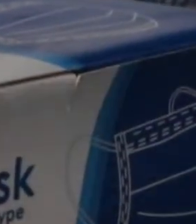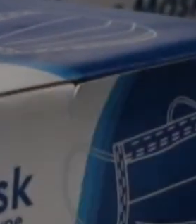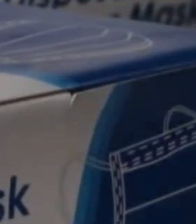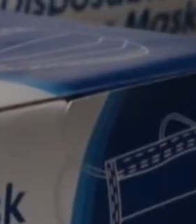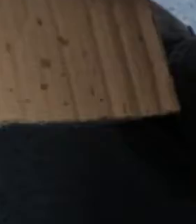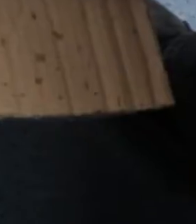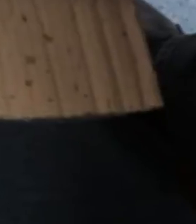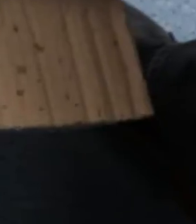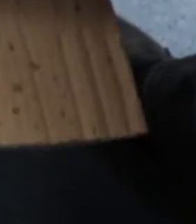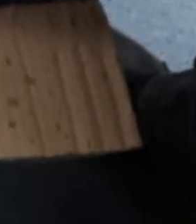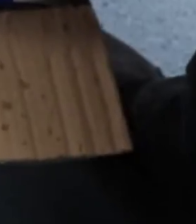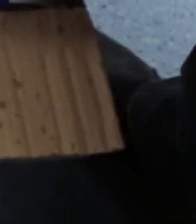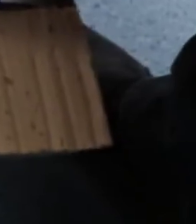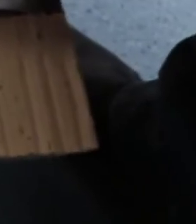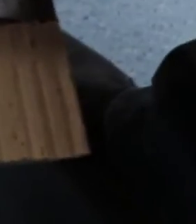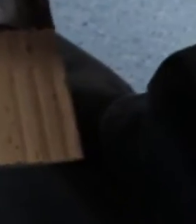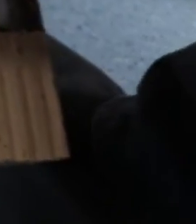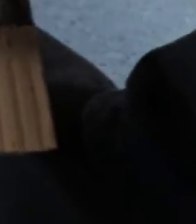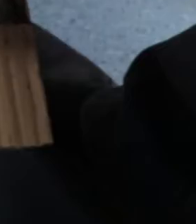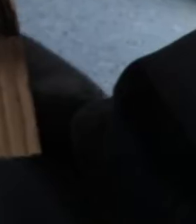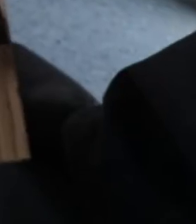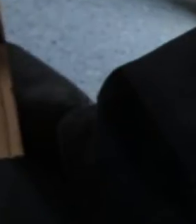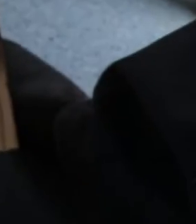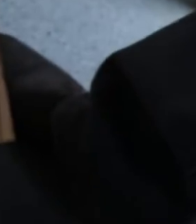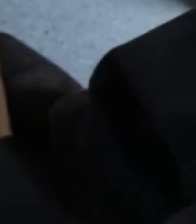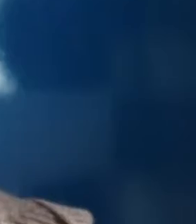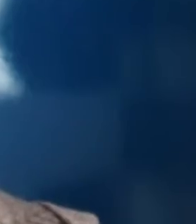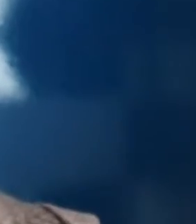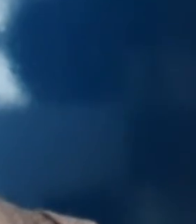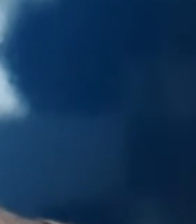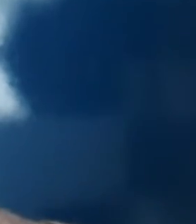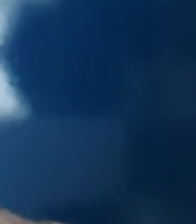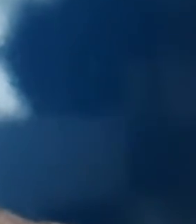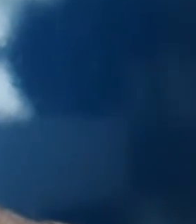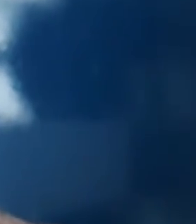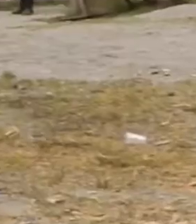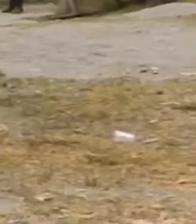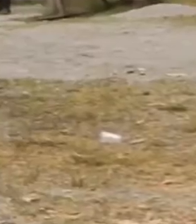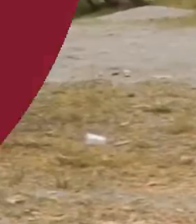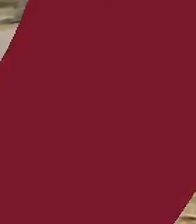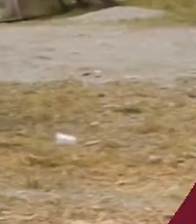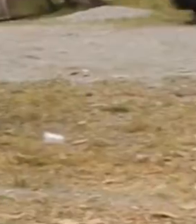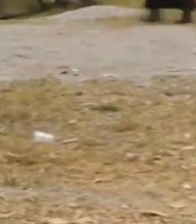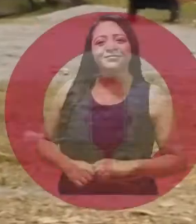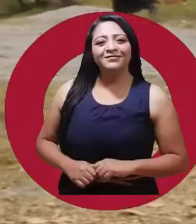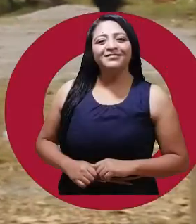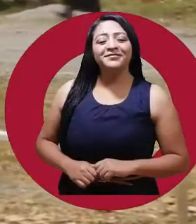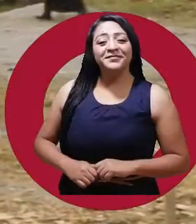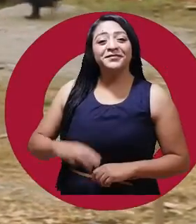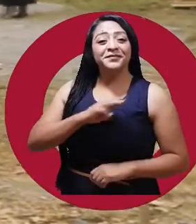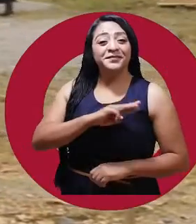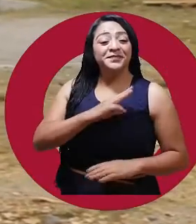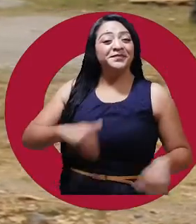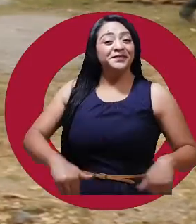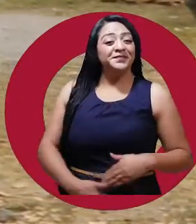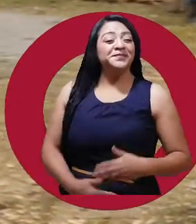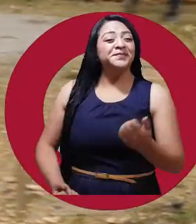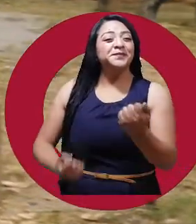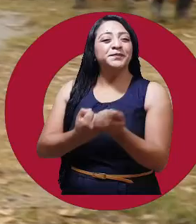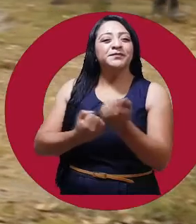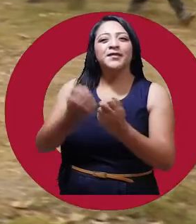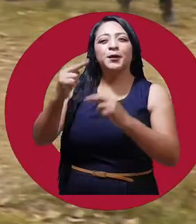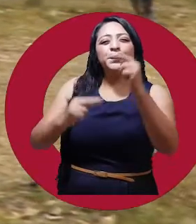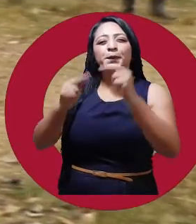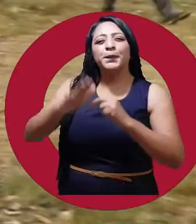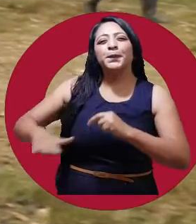Móvil de Salud, Man, Jambikunata, Kurka, Chaita, Kamaihankuna, Mutuhukunaman, Mikaranga. El municipio de Otavalo apoya en la